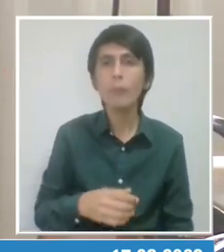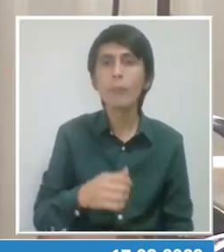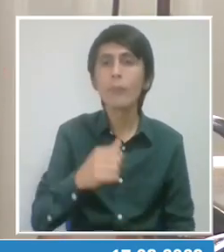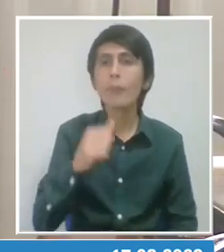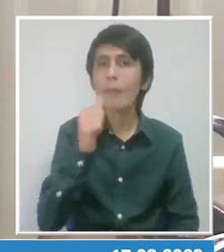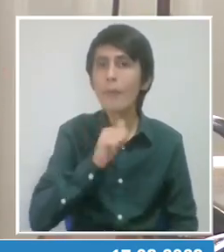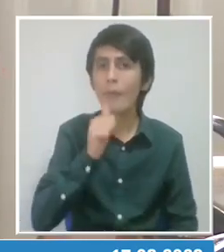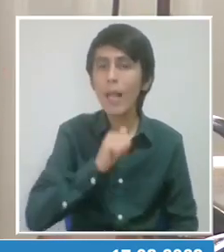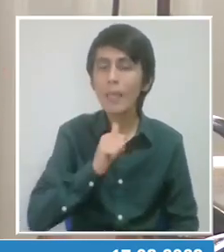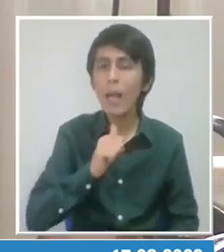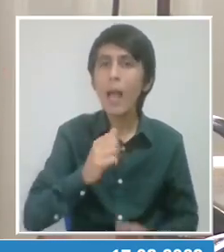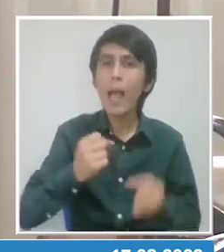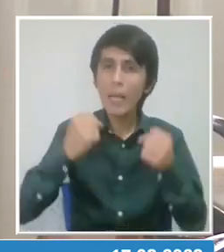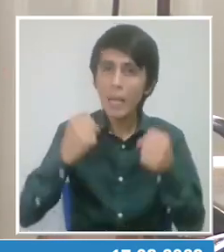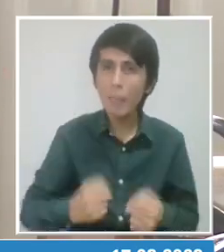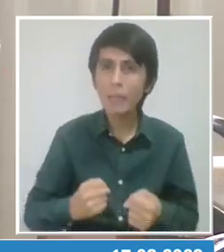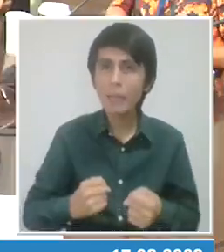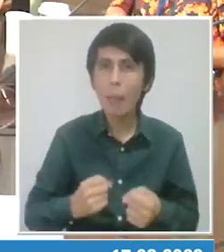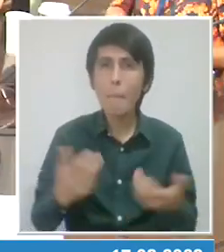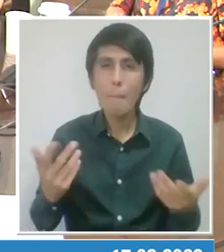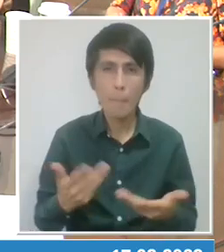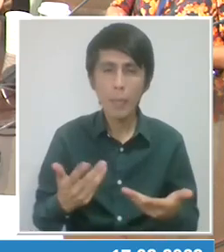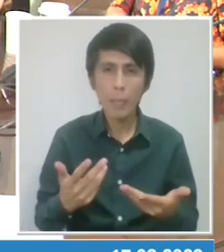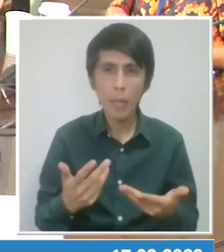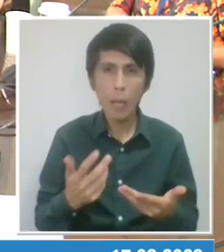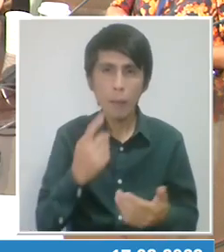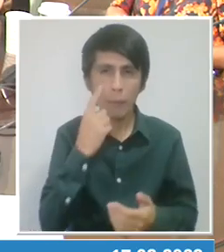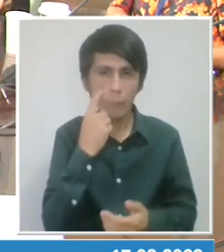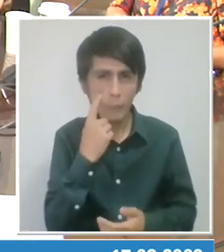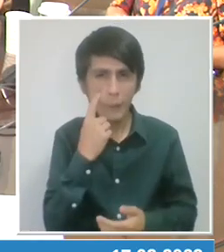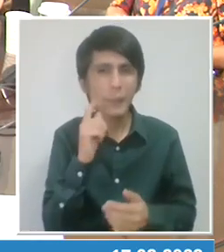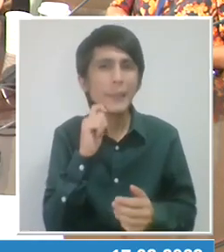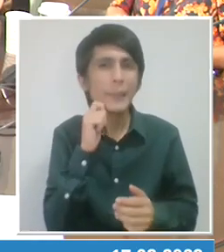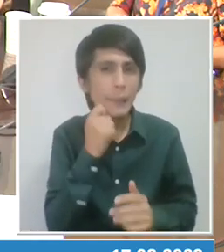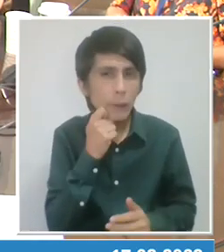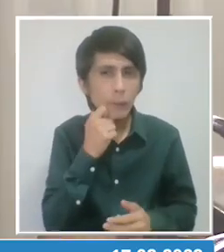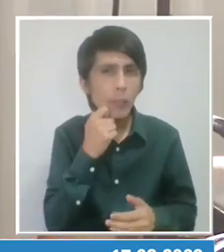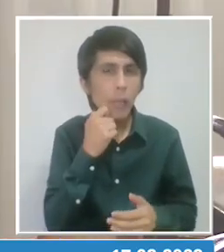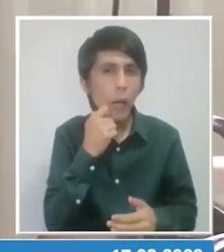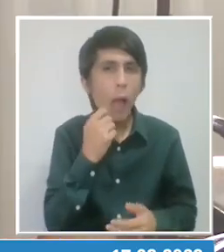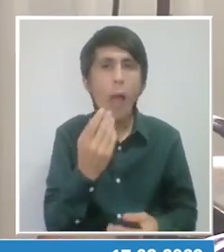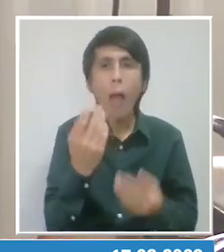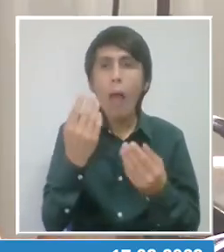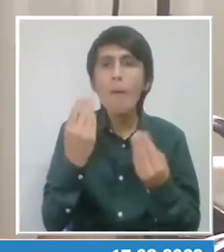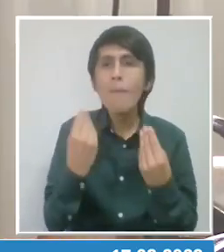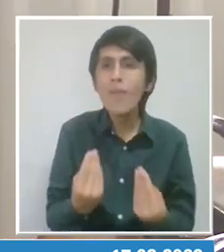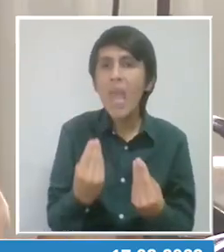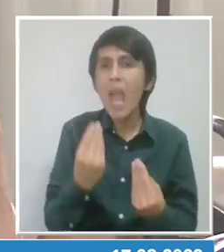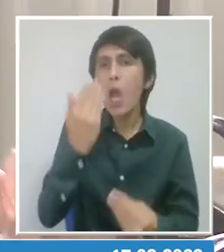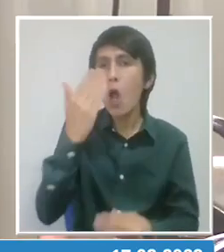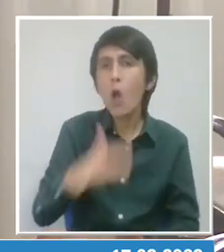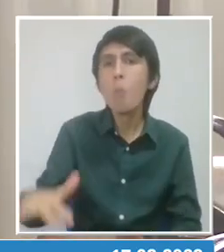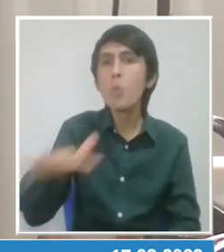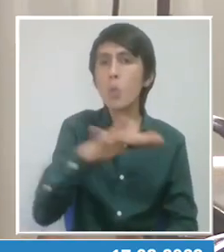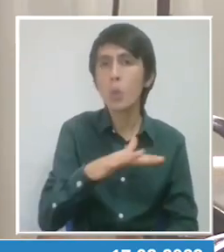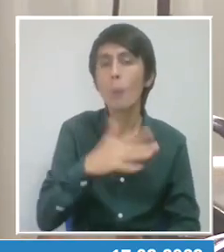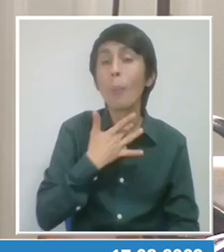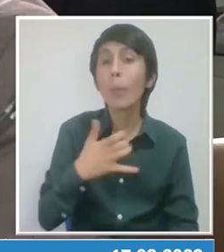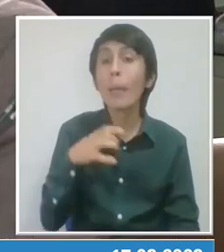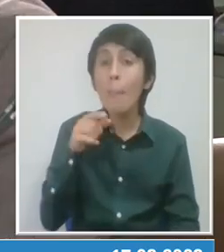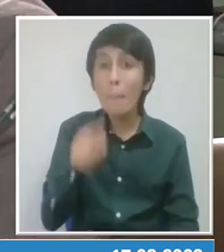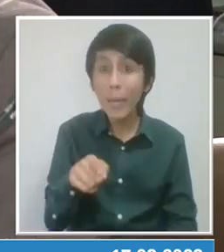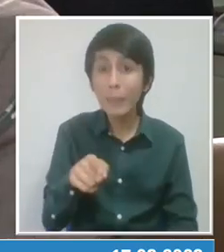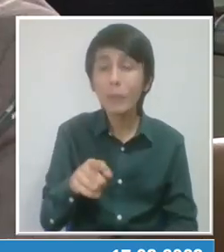para determinar exactamente en qué consiste el bien común, porque para eso hay que tener esta visión panorámica